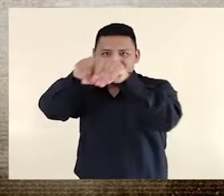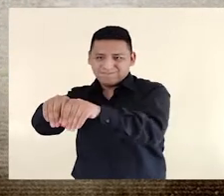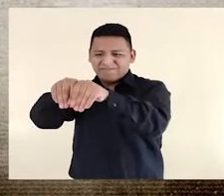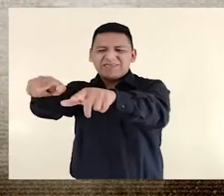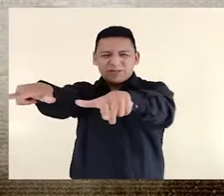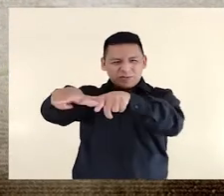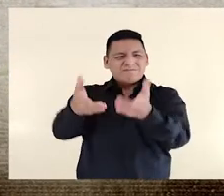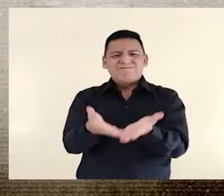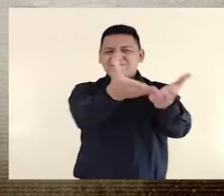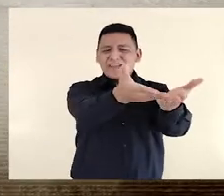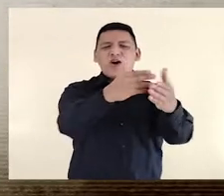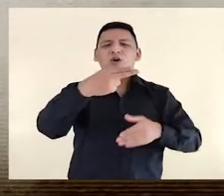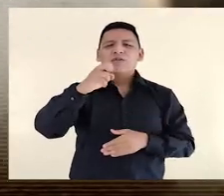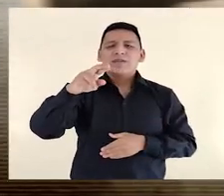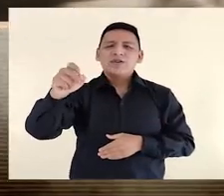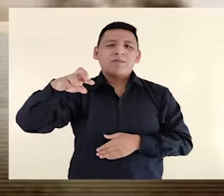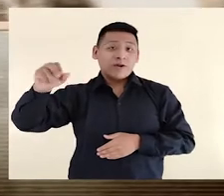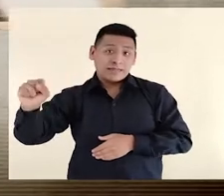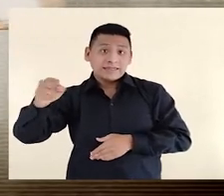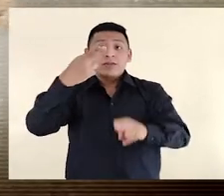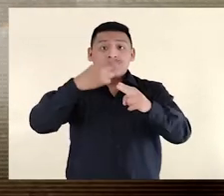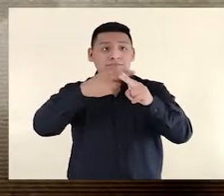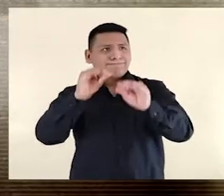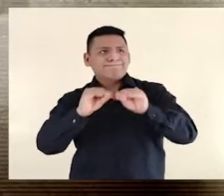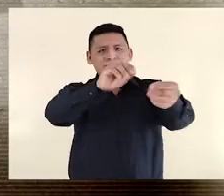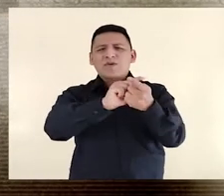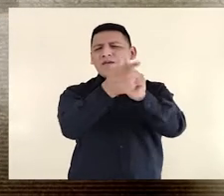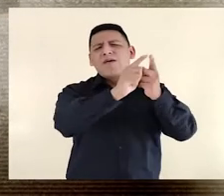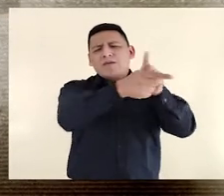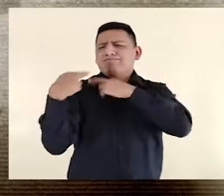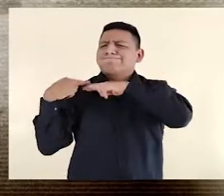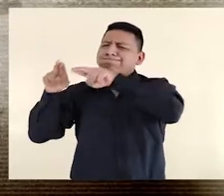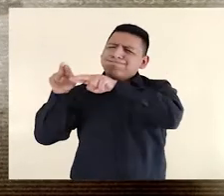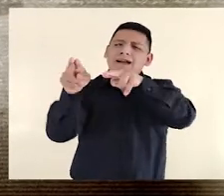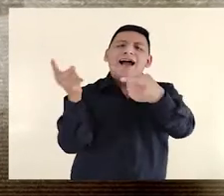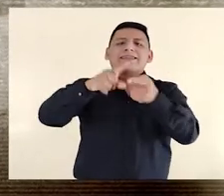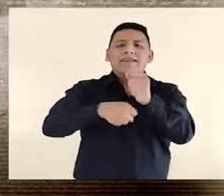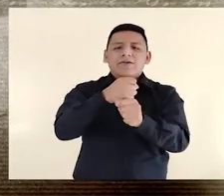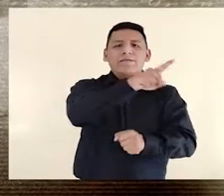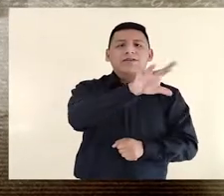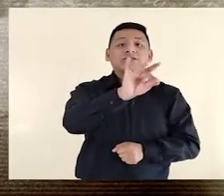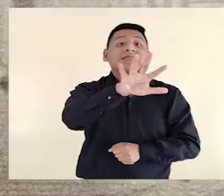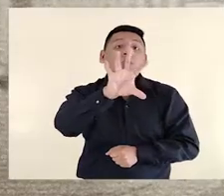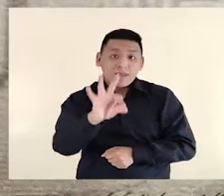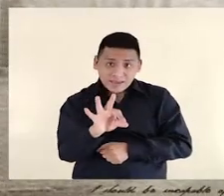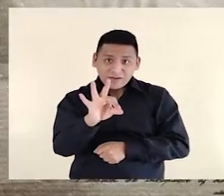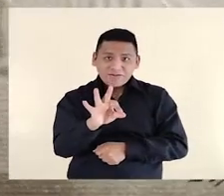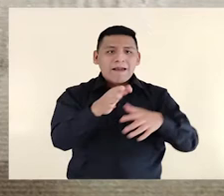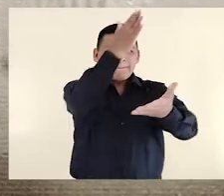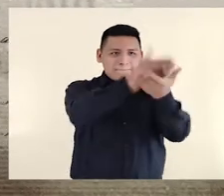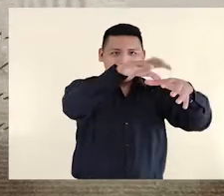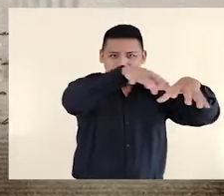y se destina el espacio a auspicio de pobres, cambiando de uso y manos varias veces hasta que en